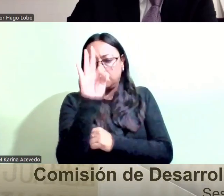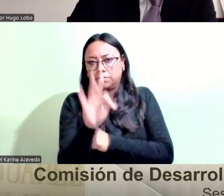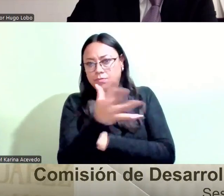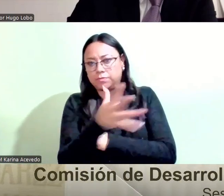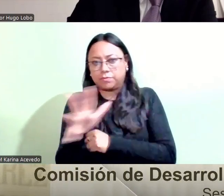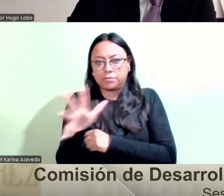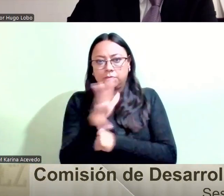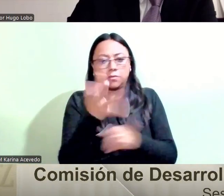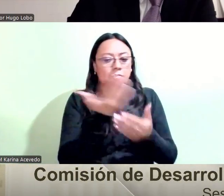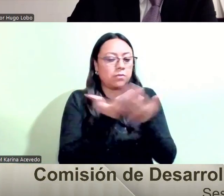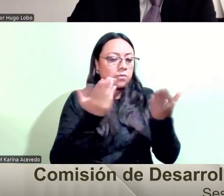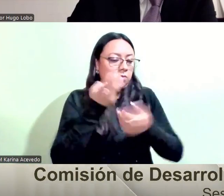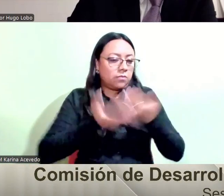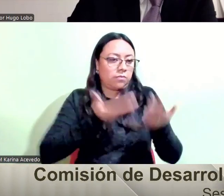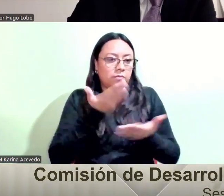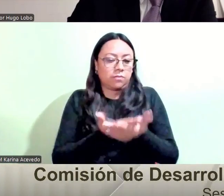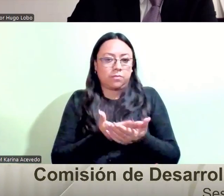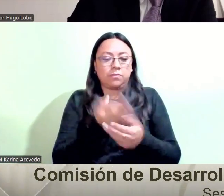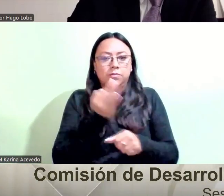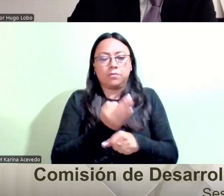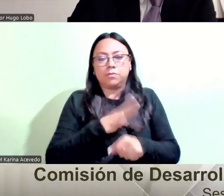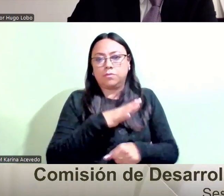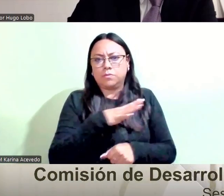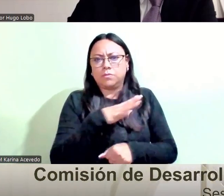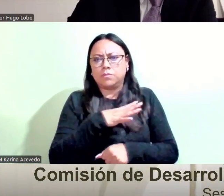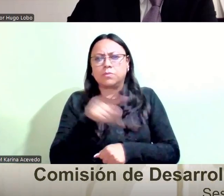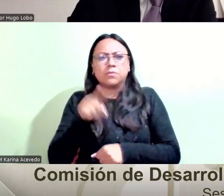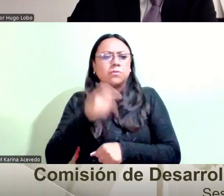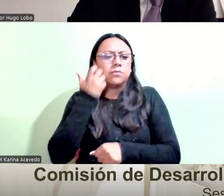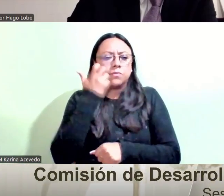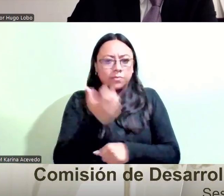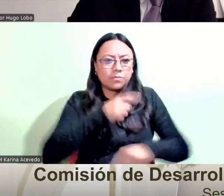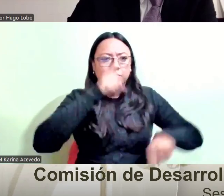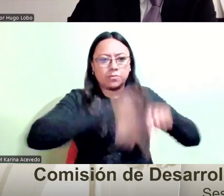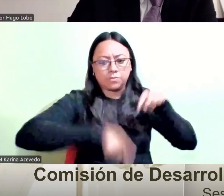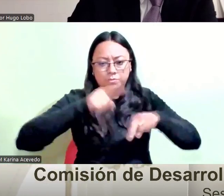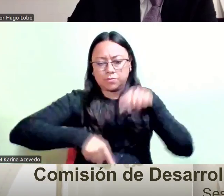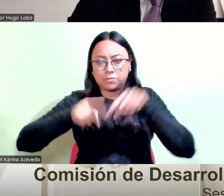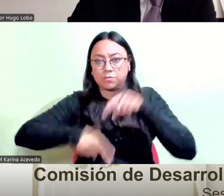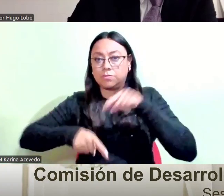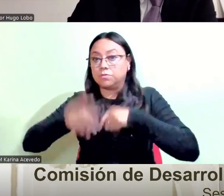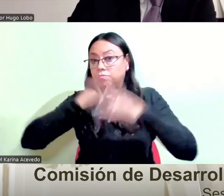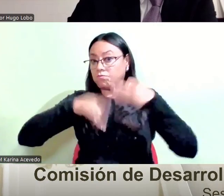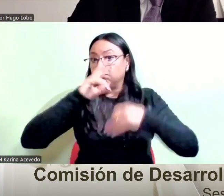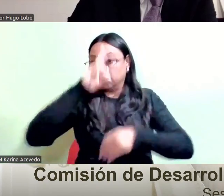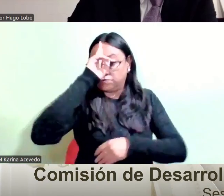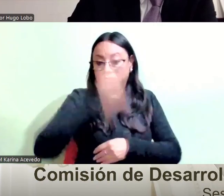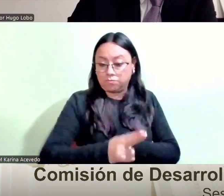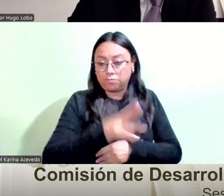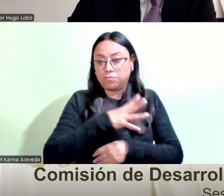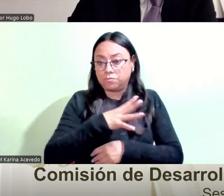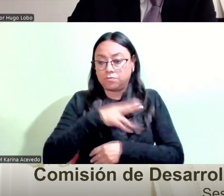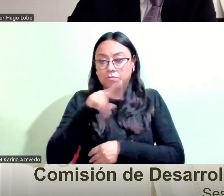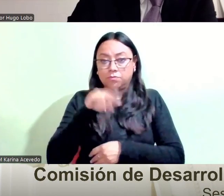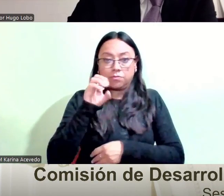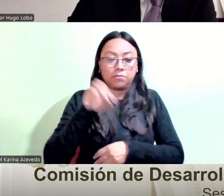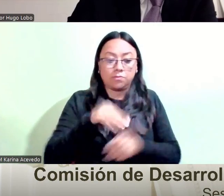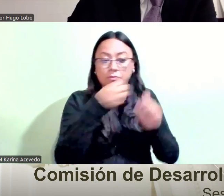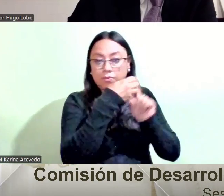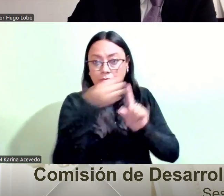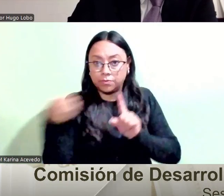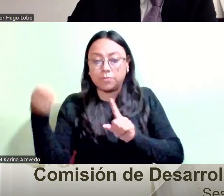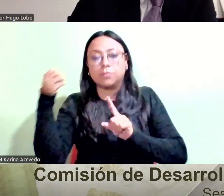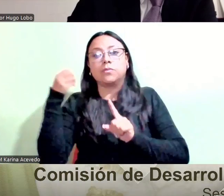con el planteamiento formulado lo que se aprecia es que se pretenden eliminar las restricciones precisadas en la norma de ordenación particular